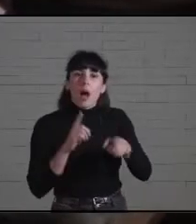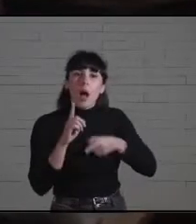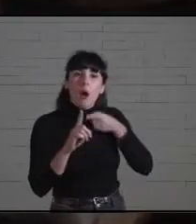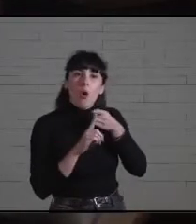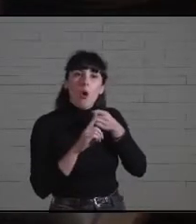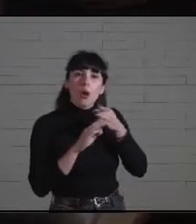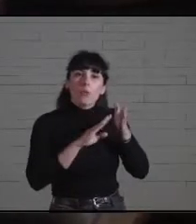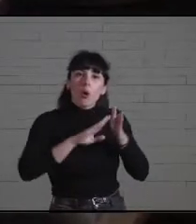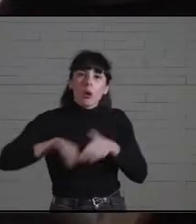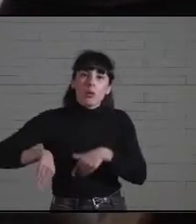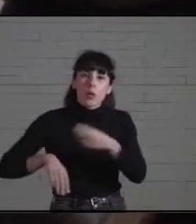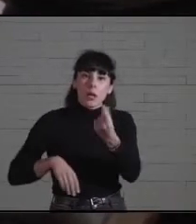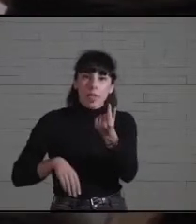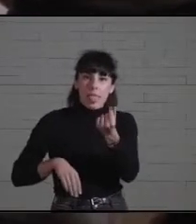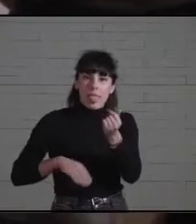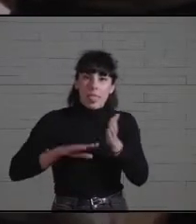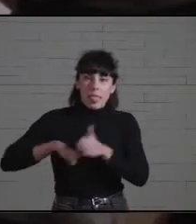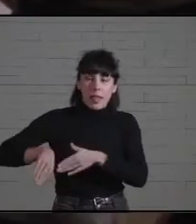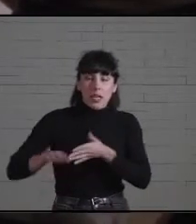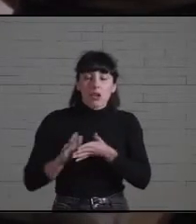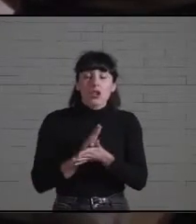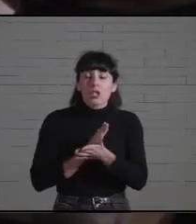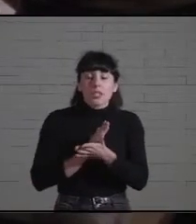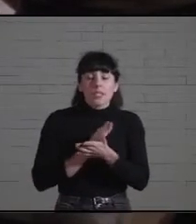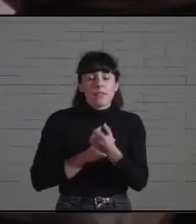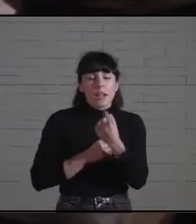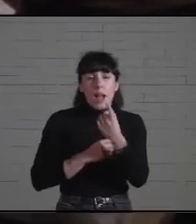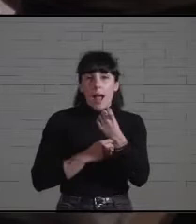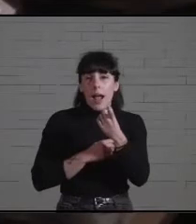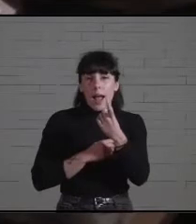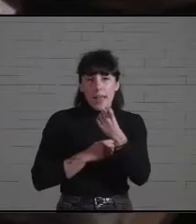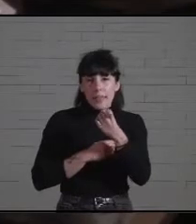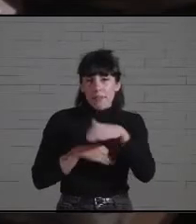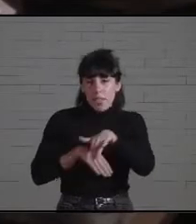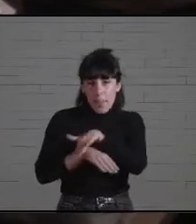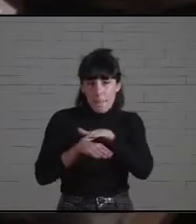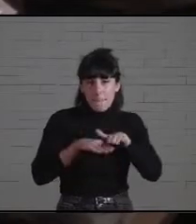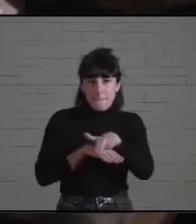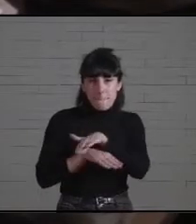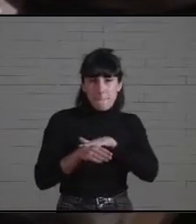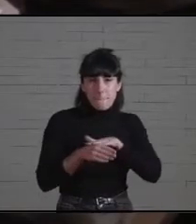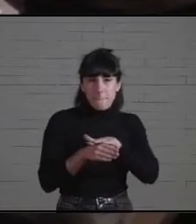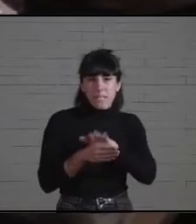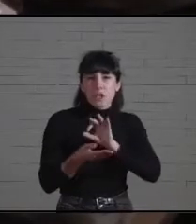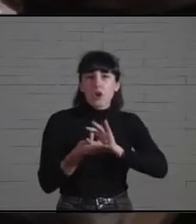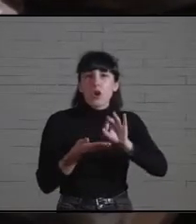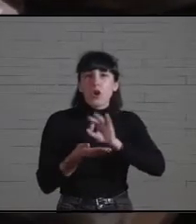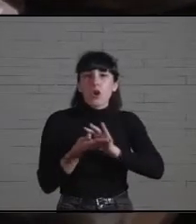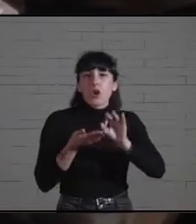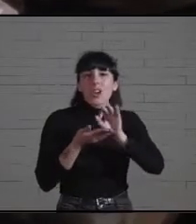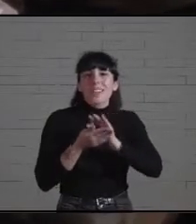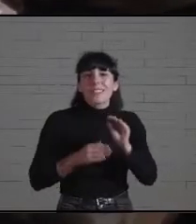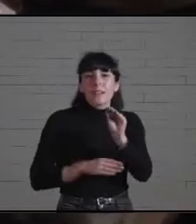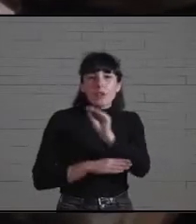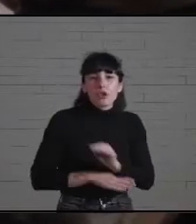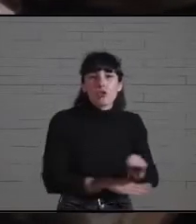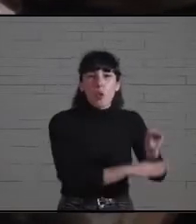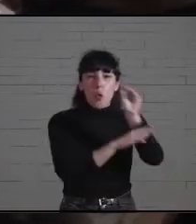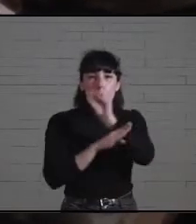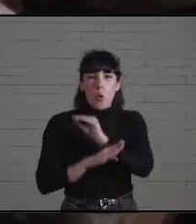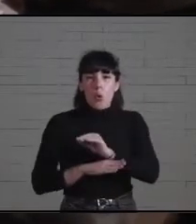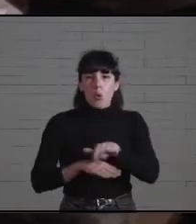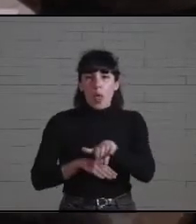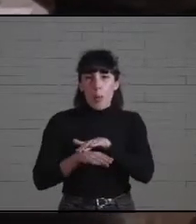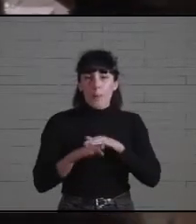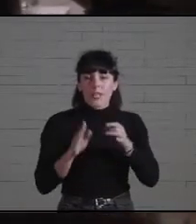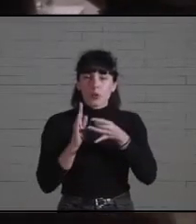de sus ingresos, son esenciales los servicios de cuidados de educación de calidad para los